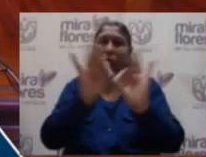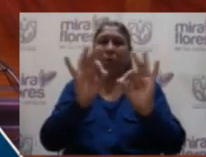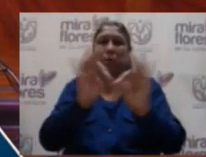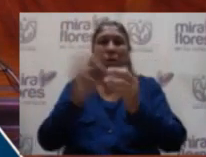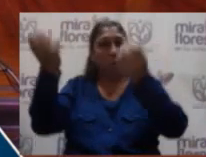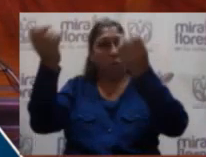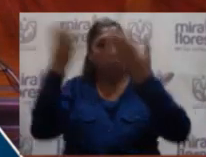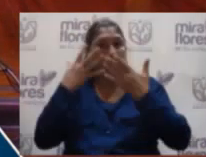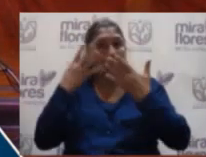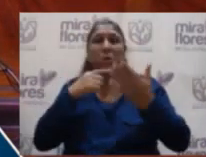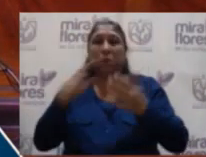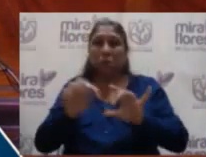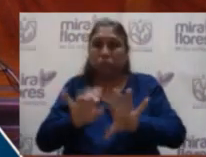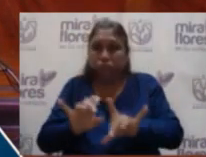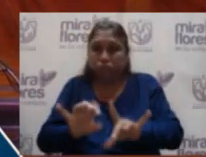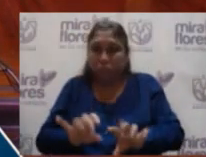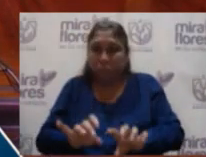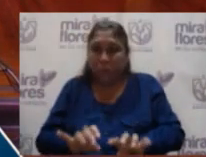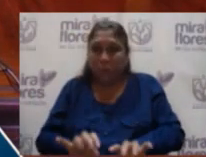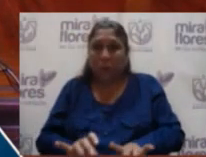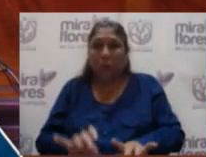Defensa Civil, la están preparando.